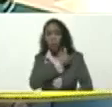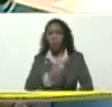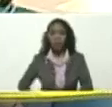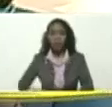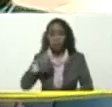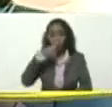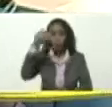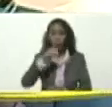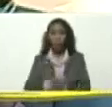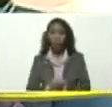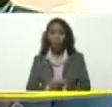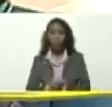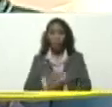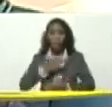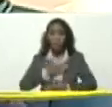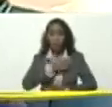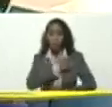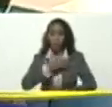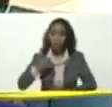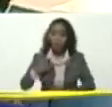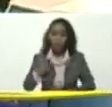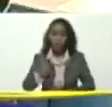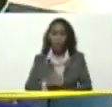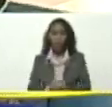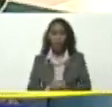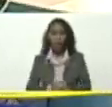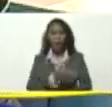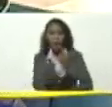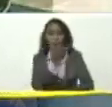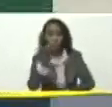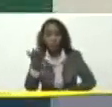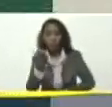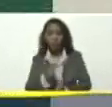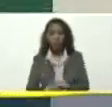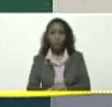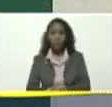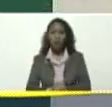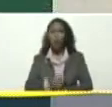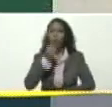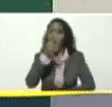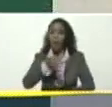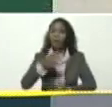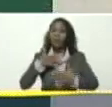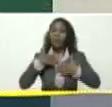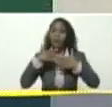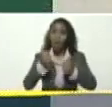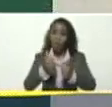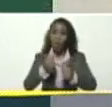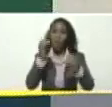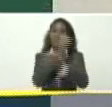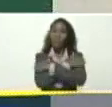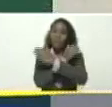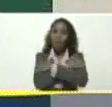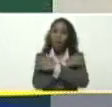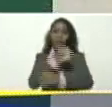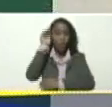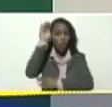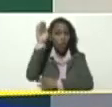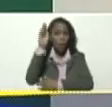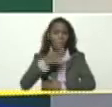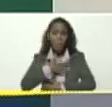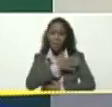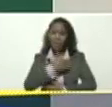Nicolás Maduro, mis deseos a usted muy buena salud, felicidad y éxito, mis